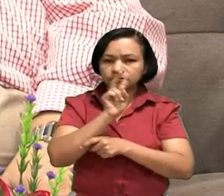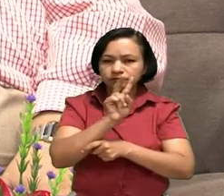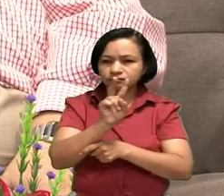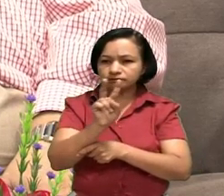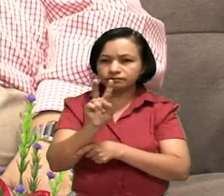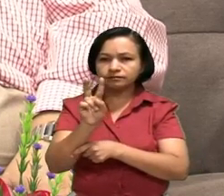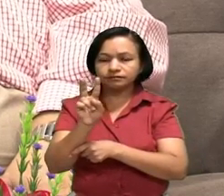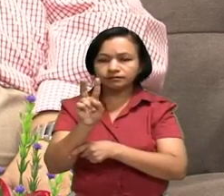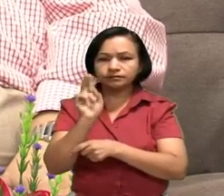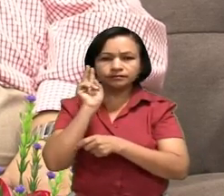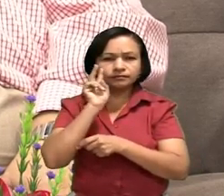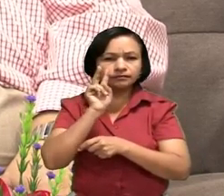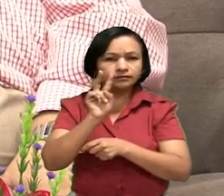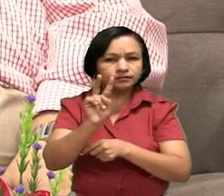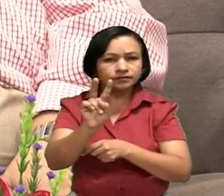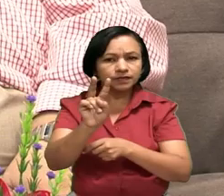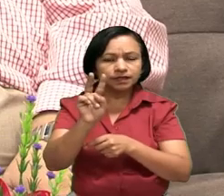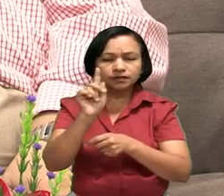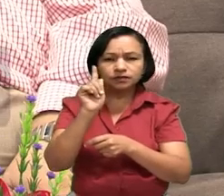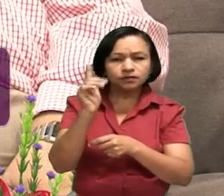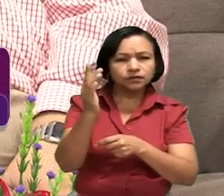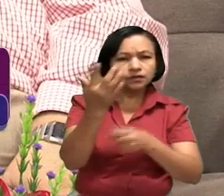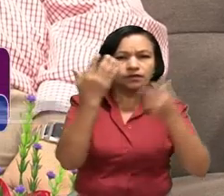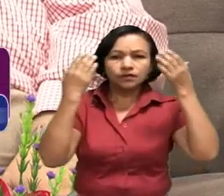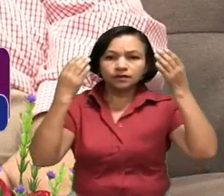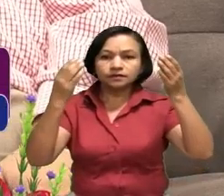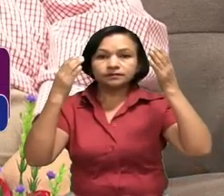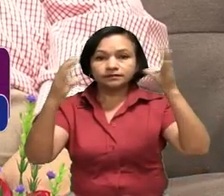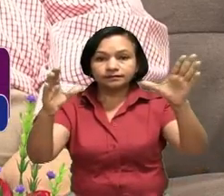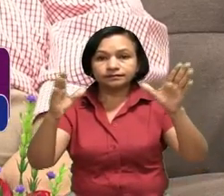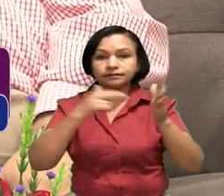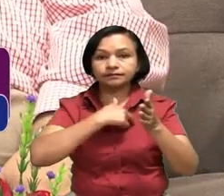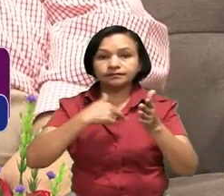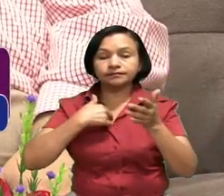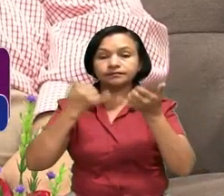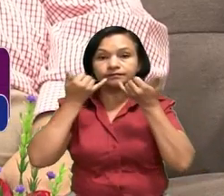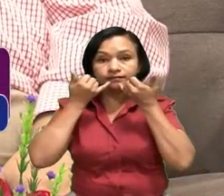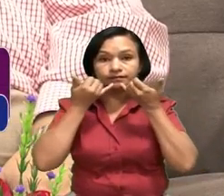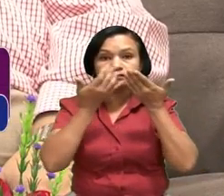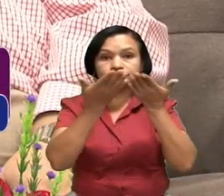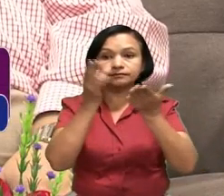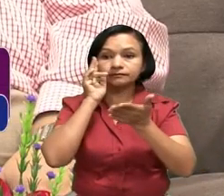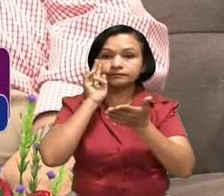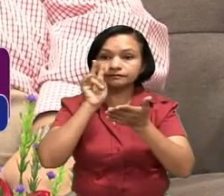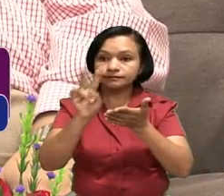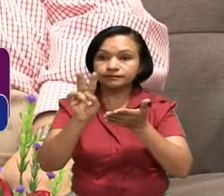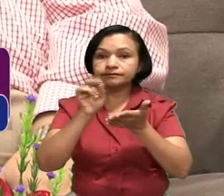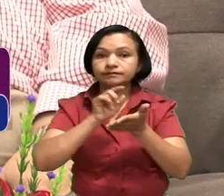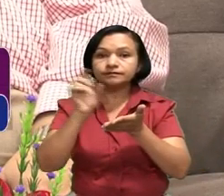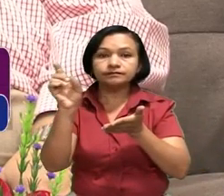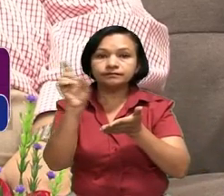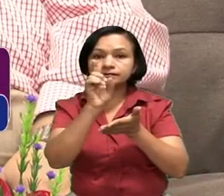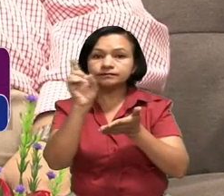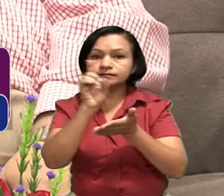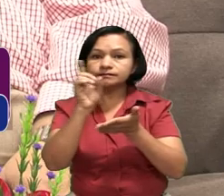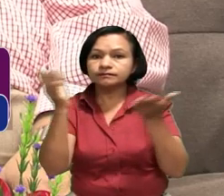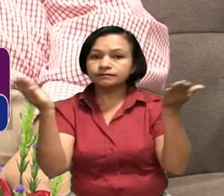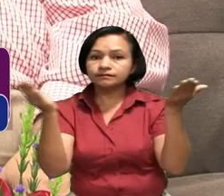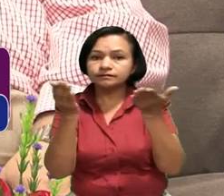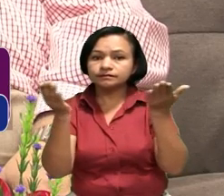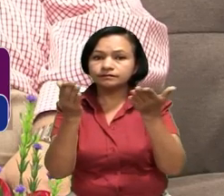mínimos de la de la construcción de la información el dónde cómo y